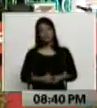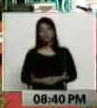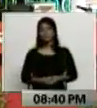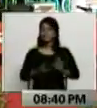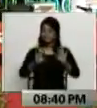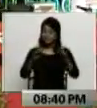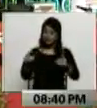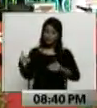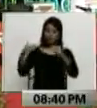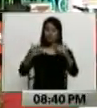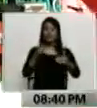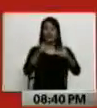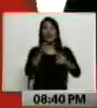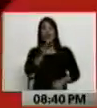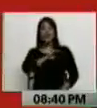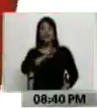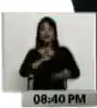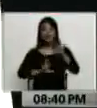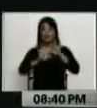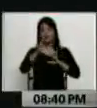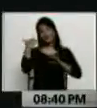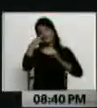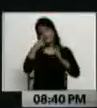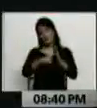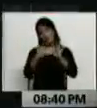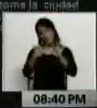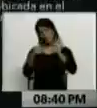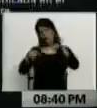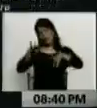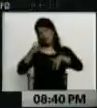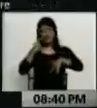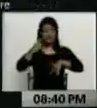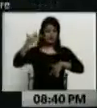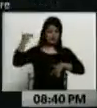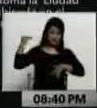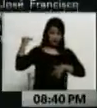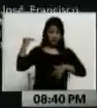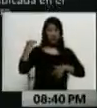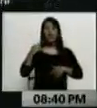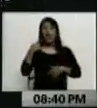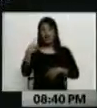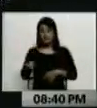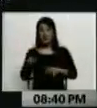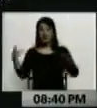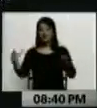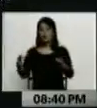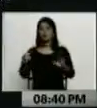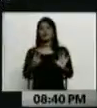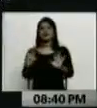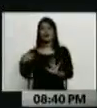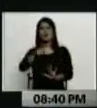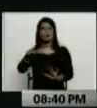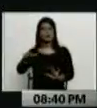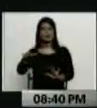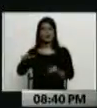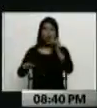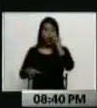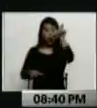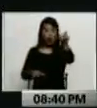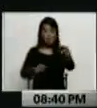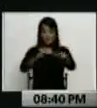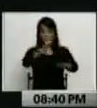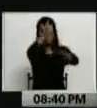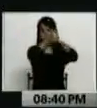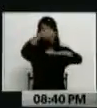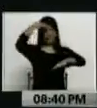cooperante el 15 de enero de 1813 hace 204 años con solo 75 hombres en su primera acción el General